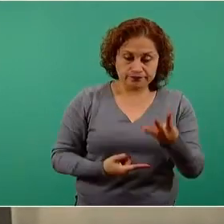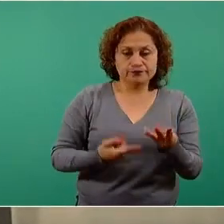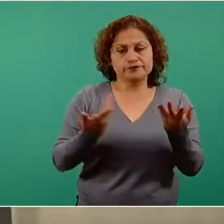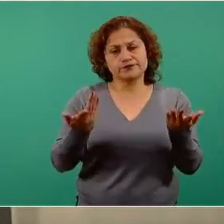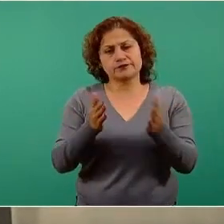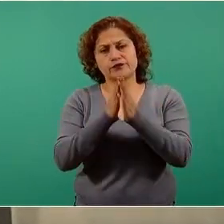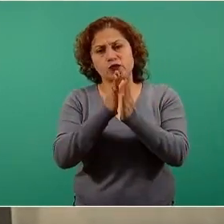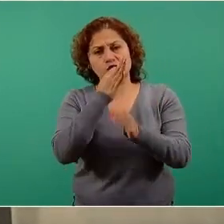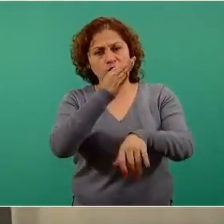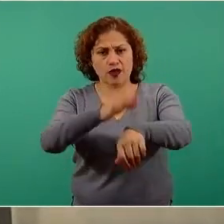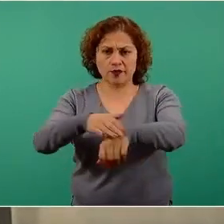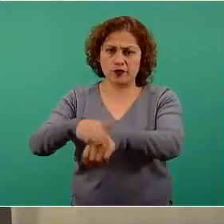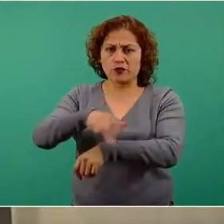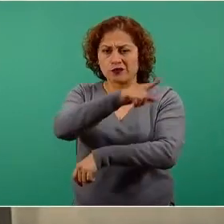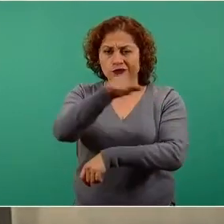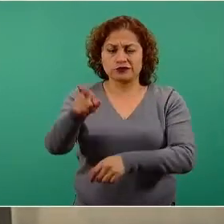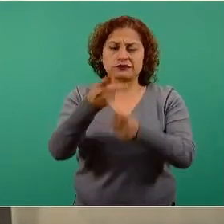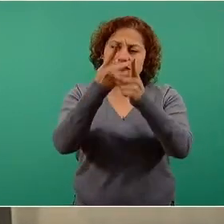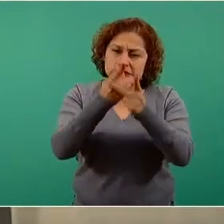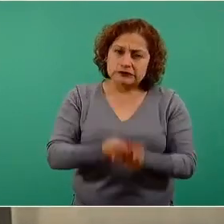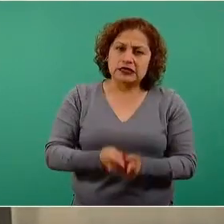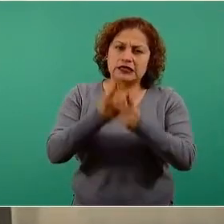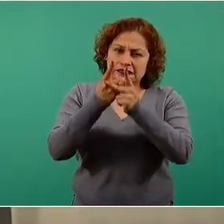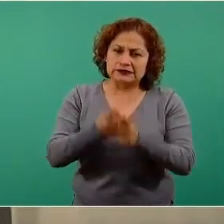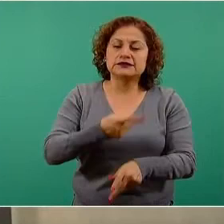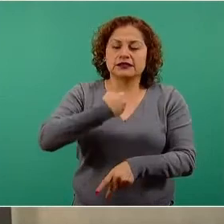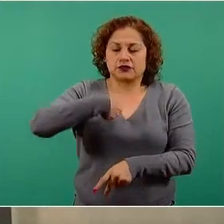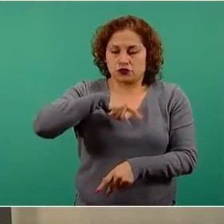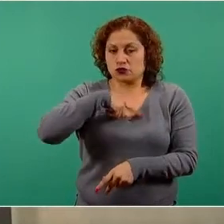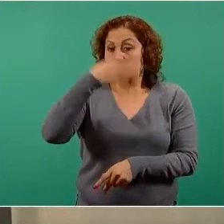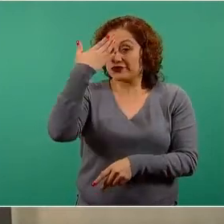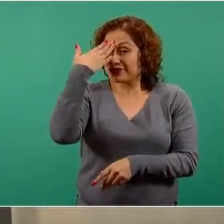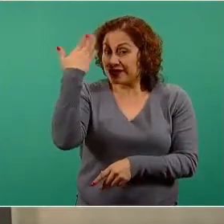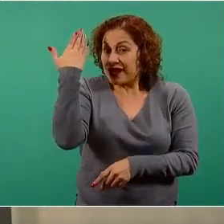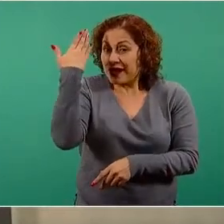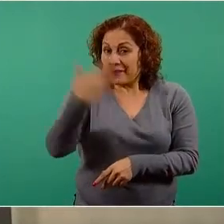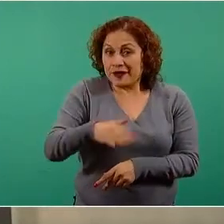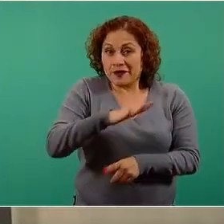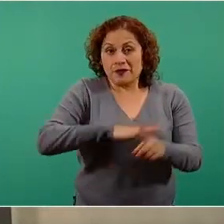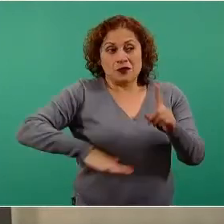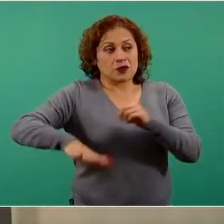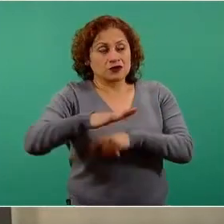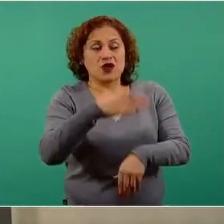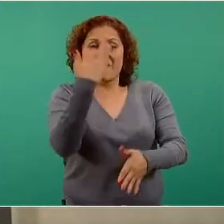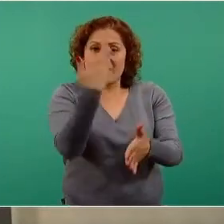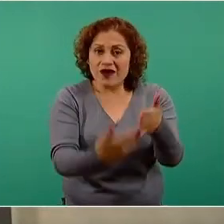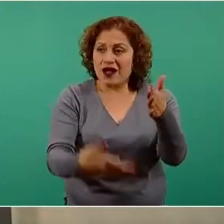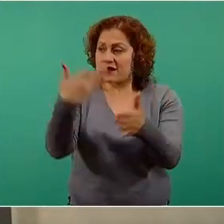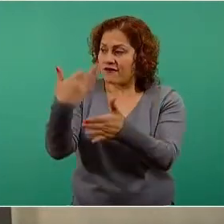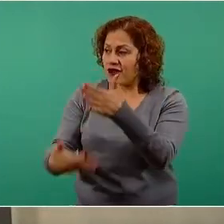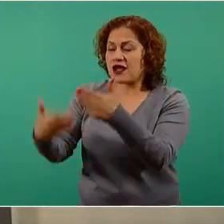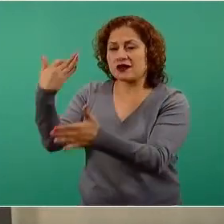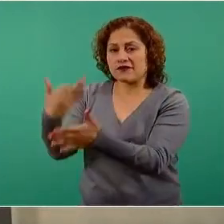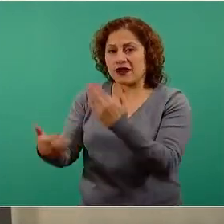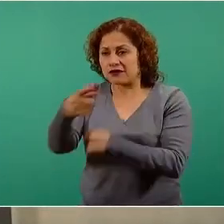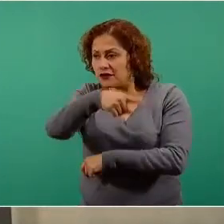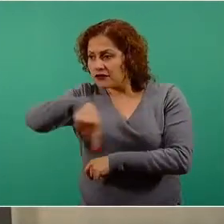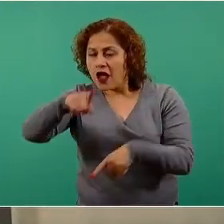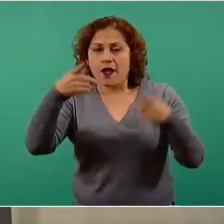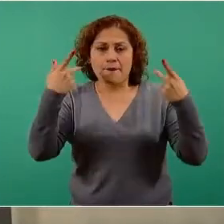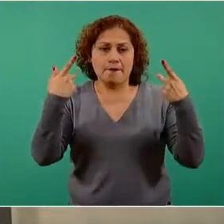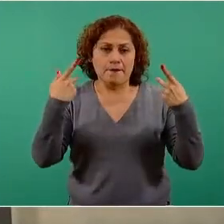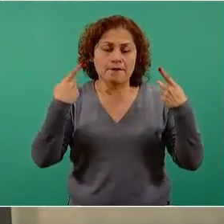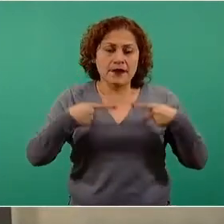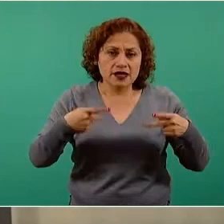no desesperar, estamos muy conscientes que todavía falta cubrir a una parte importante del personal clínico